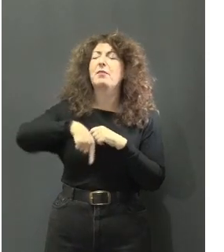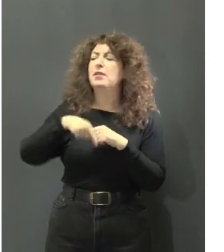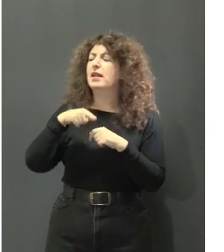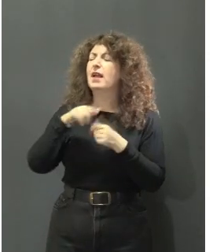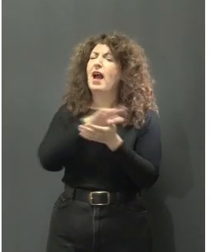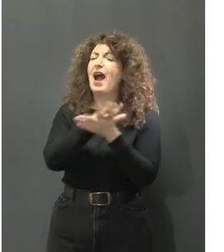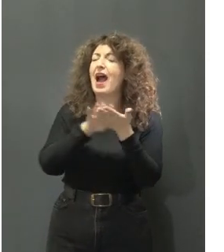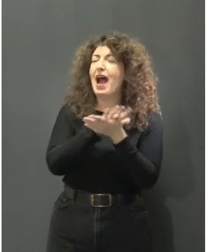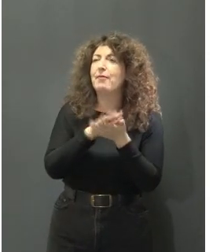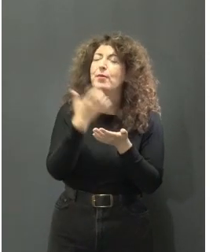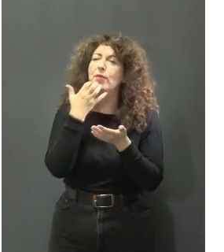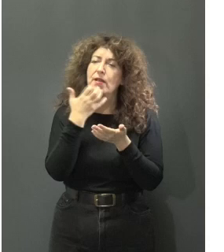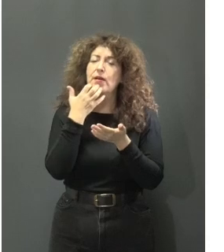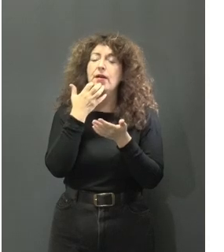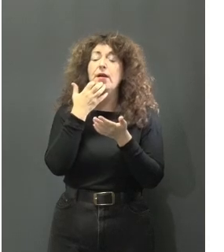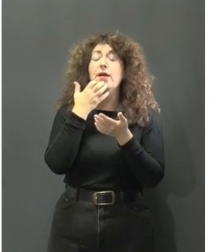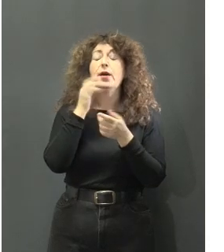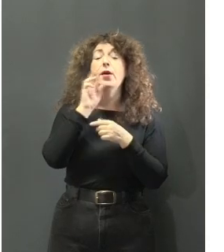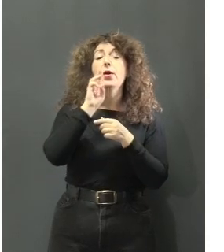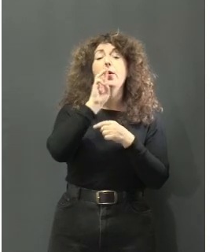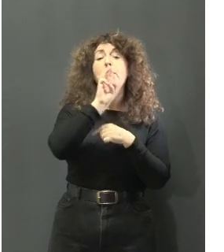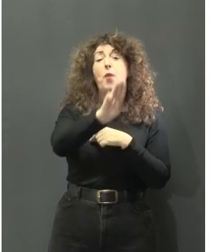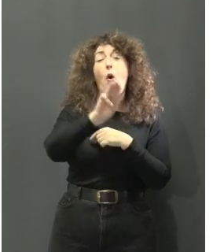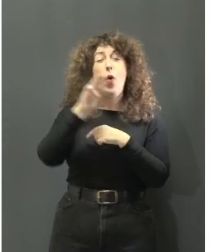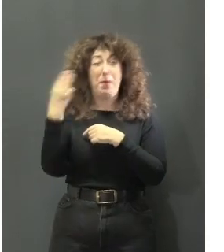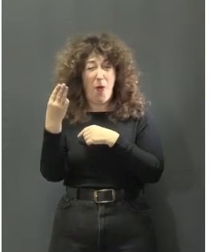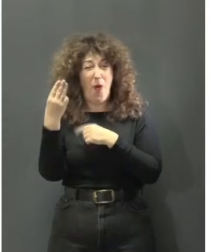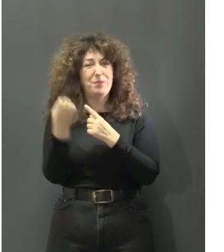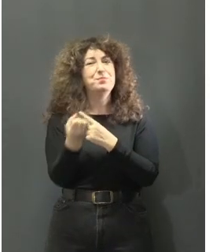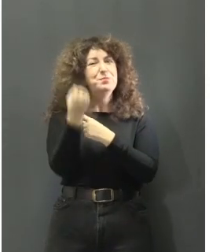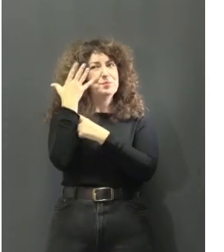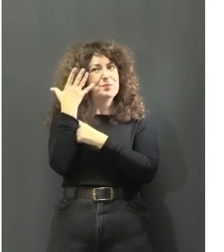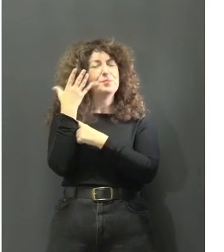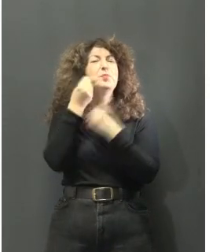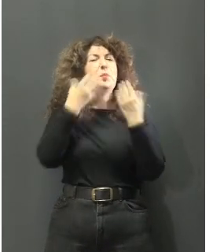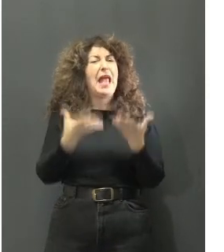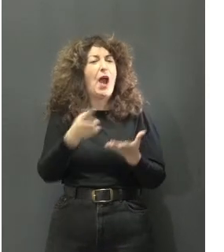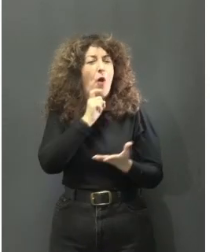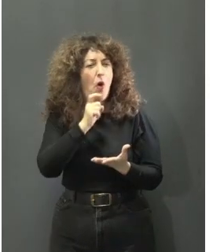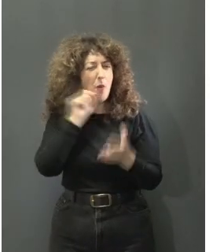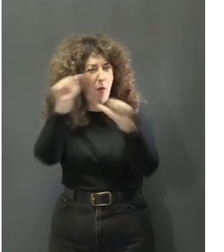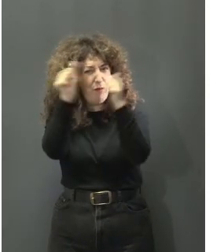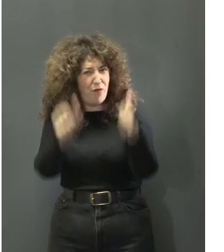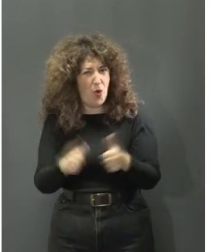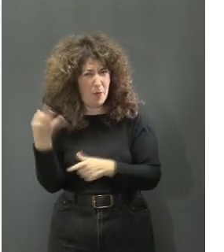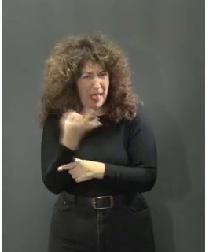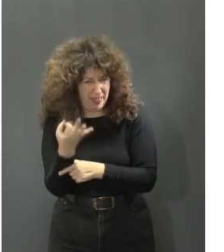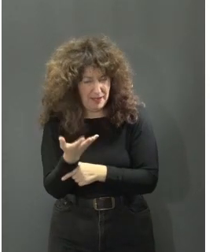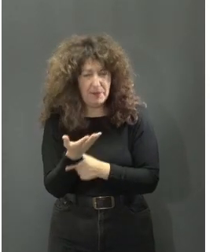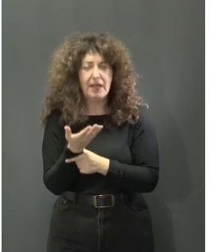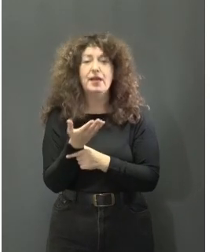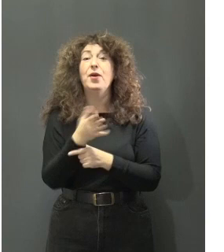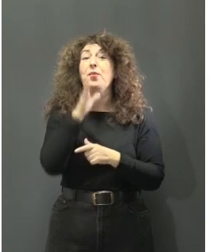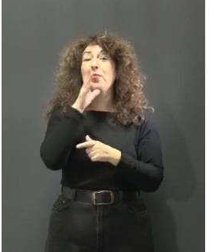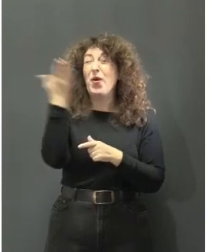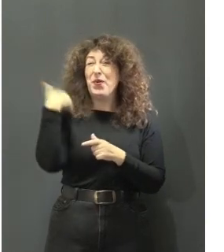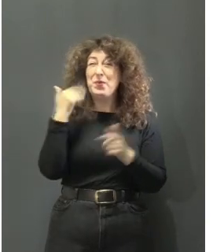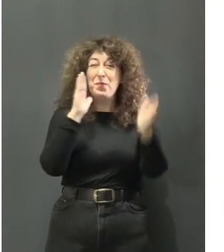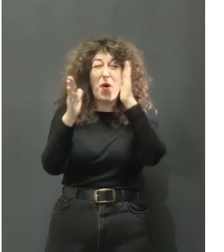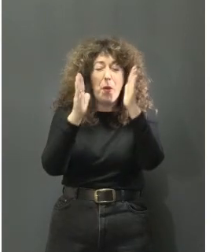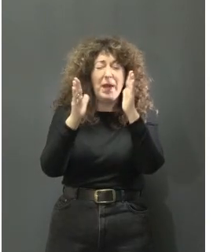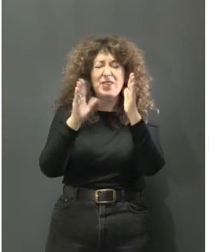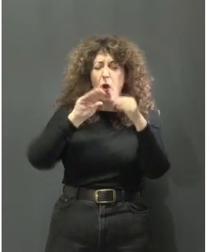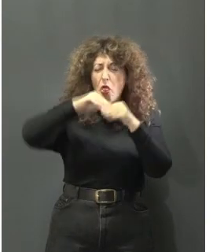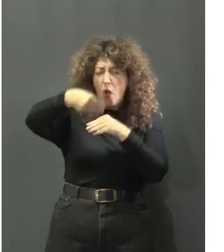cómo es un buen PowerPoint, porque era un momento en el que nos encontrábamos con mucha